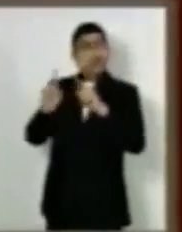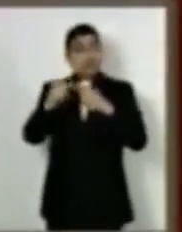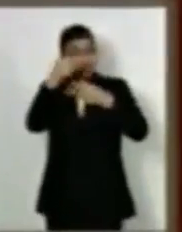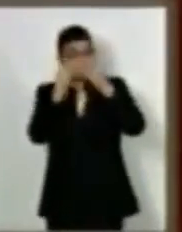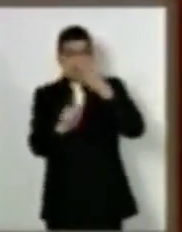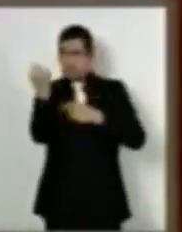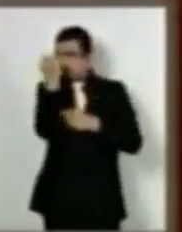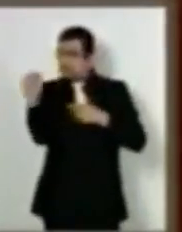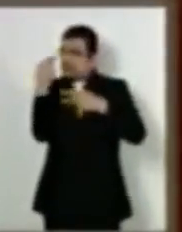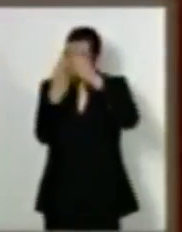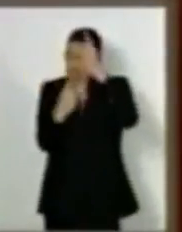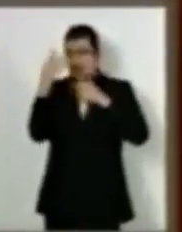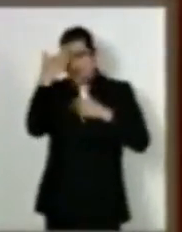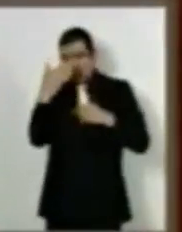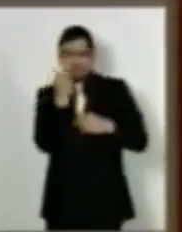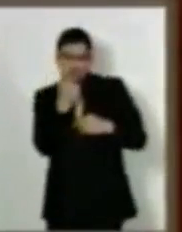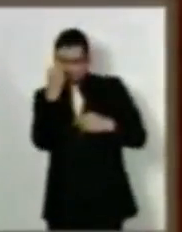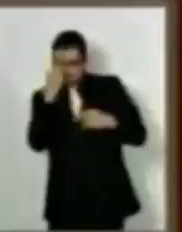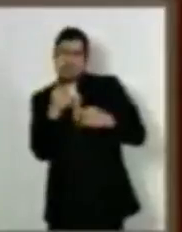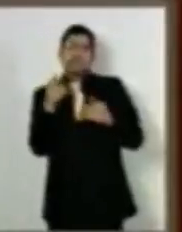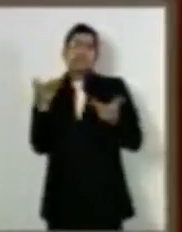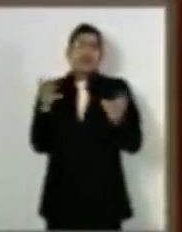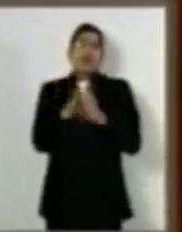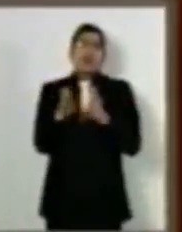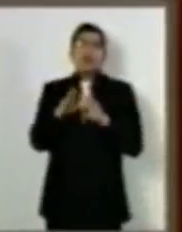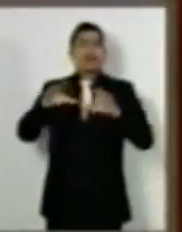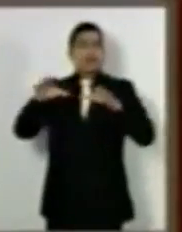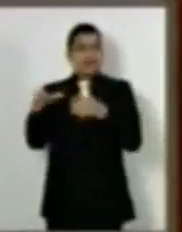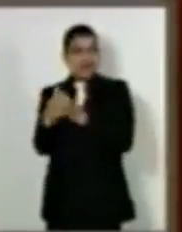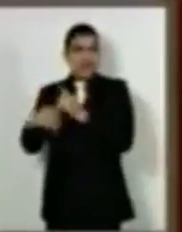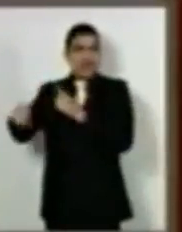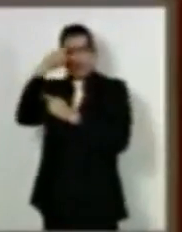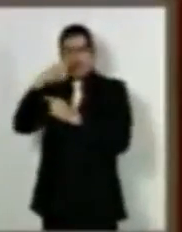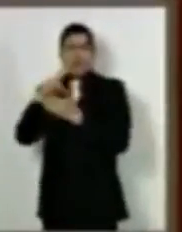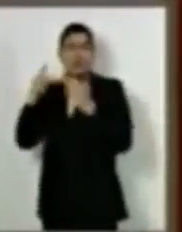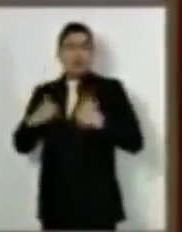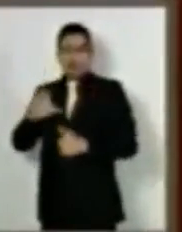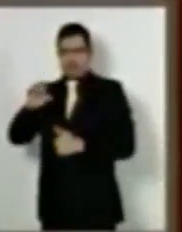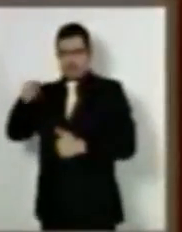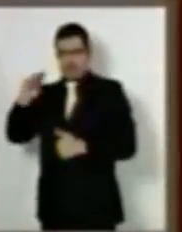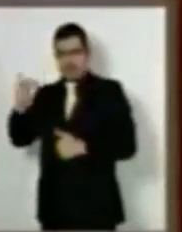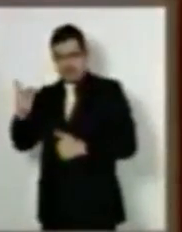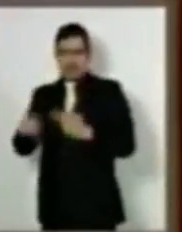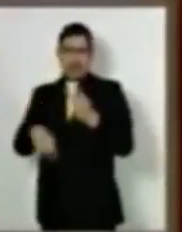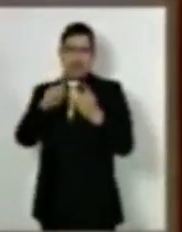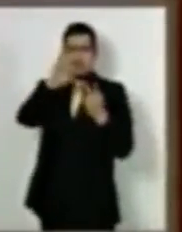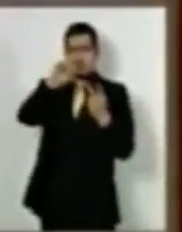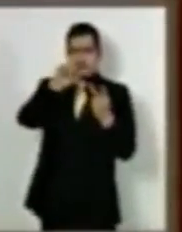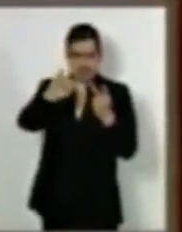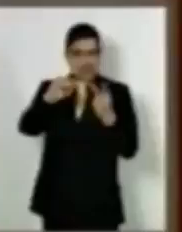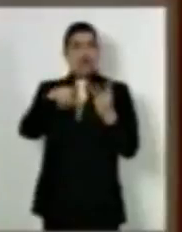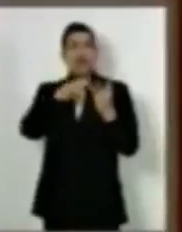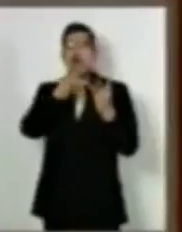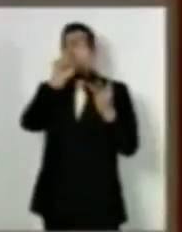de los especialistas en la materia, como son la Comisión de Derechos Humanos, el INAI, la